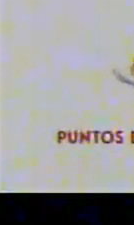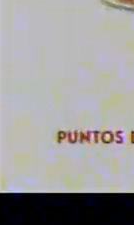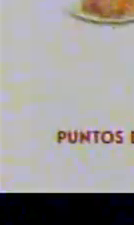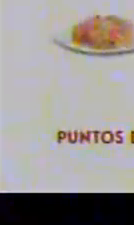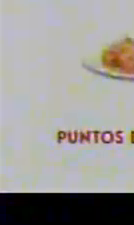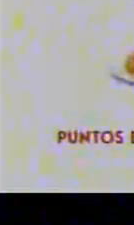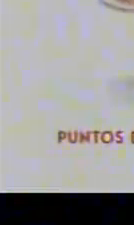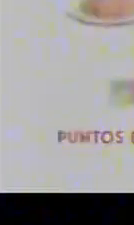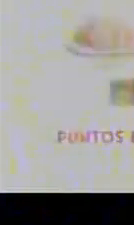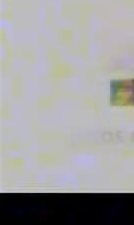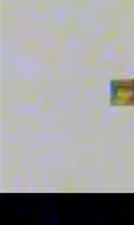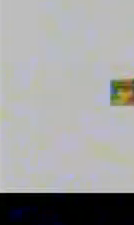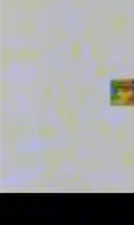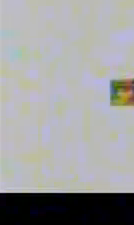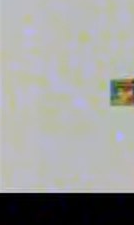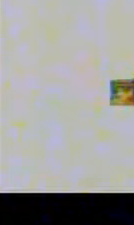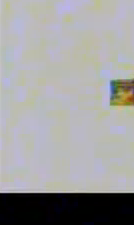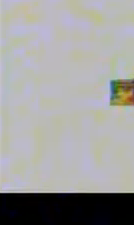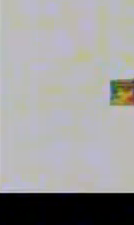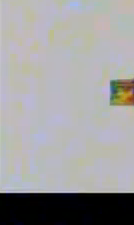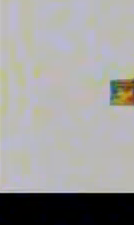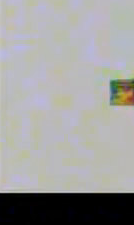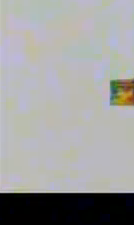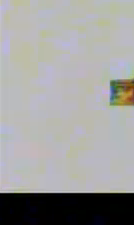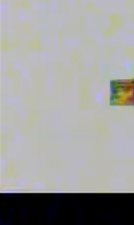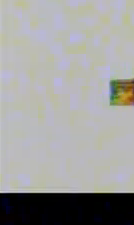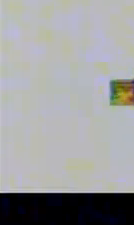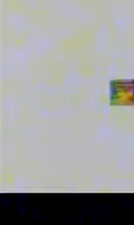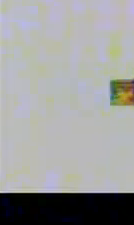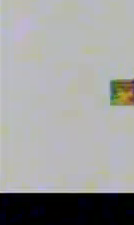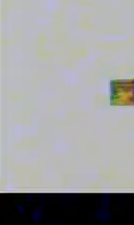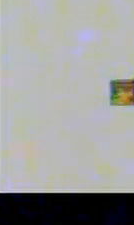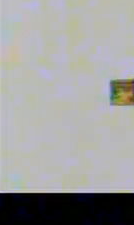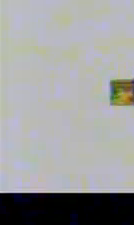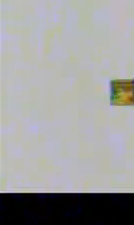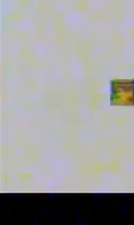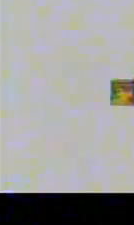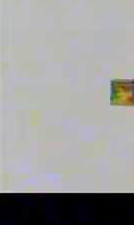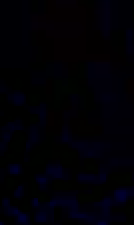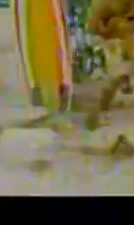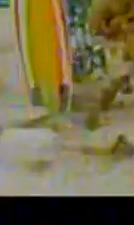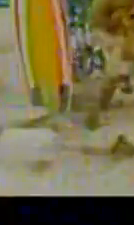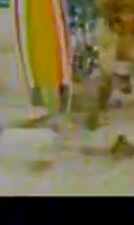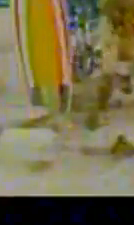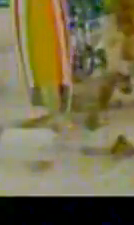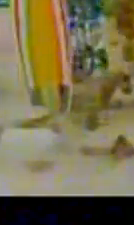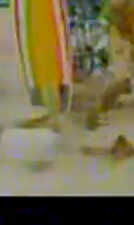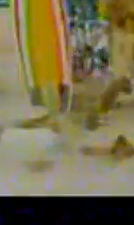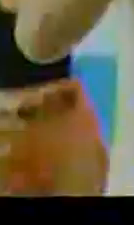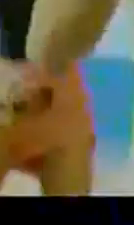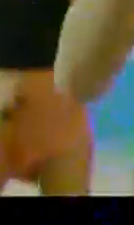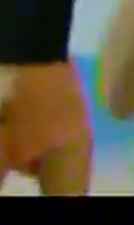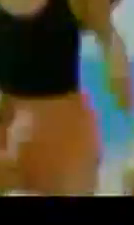más. Oriental, la tradición del buen comer.